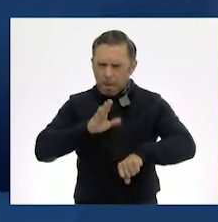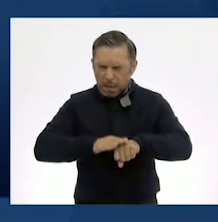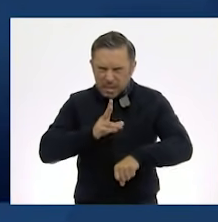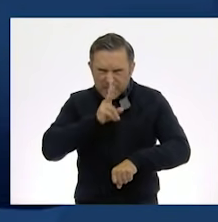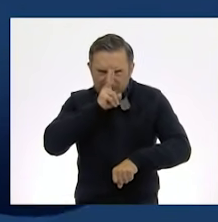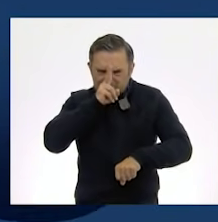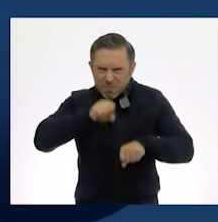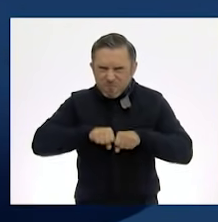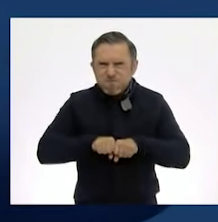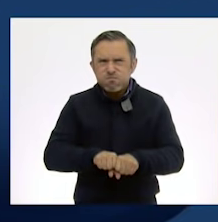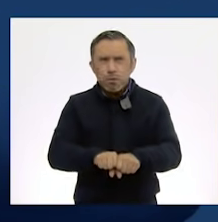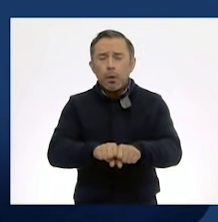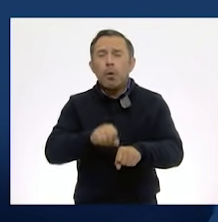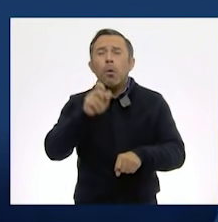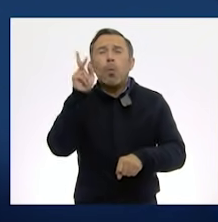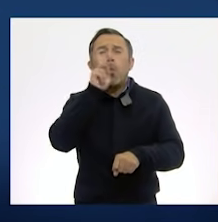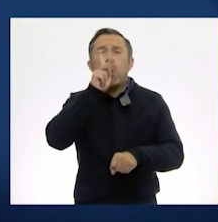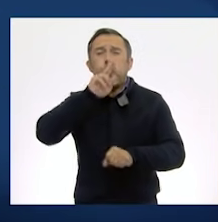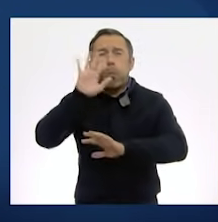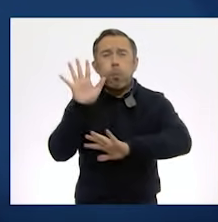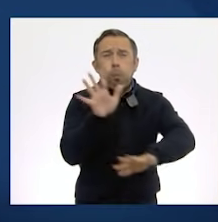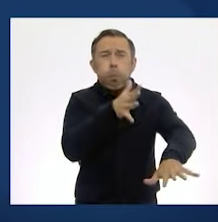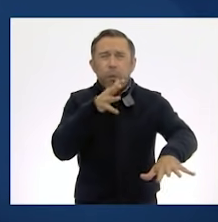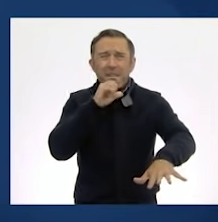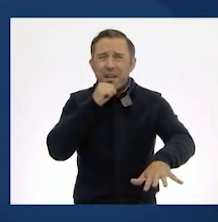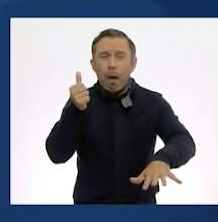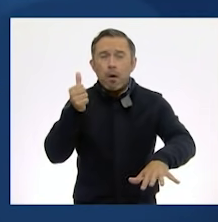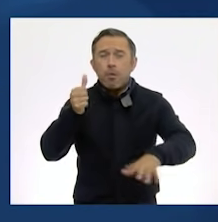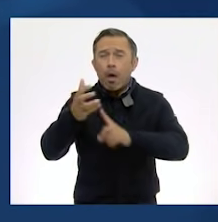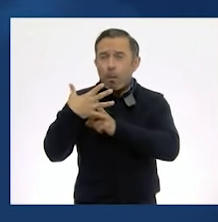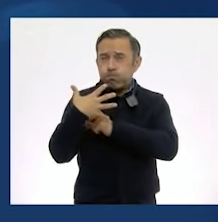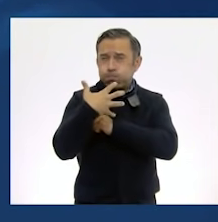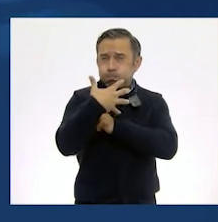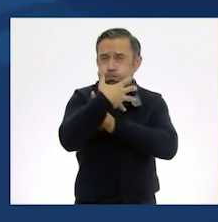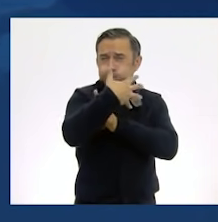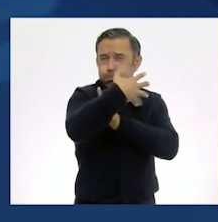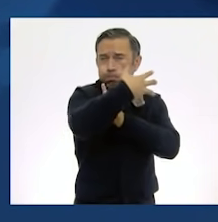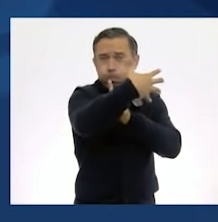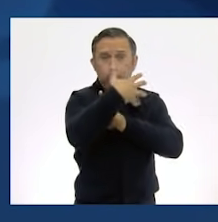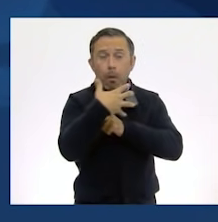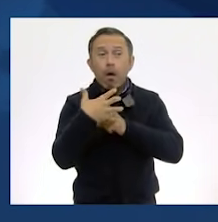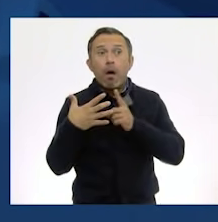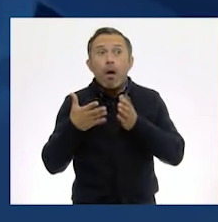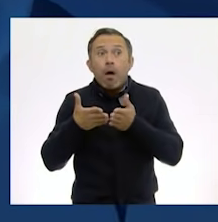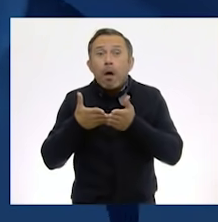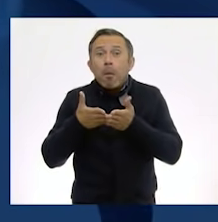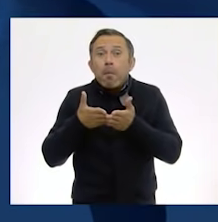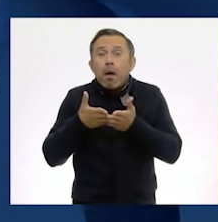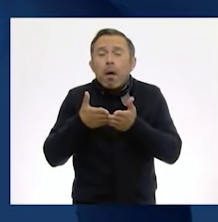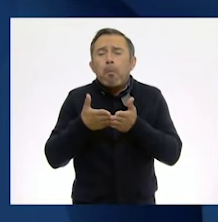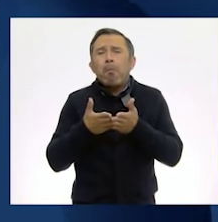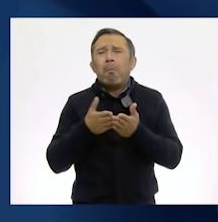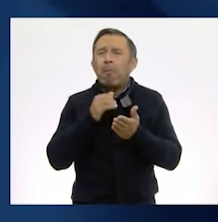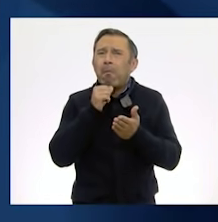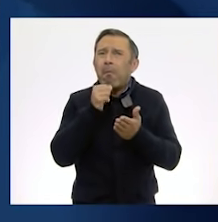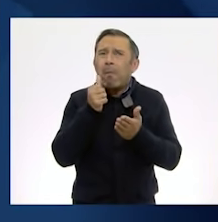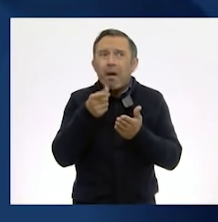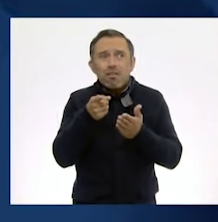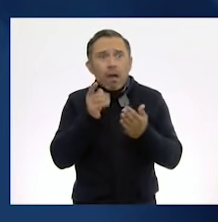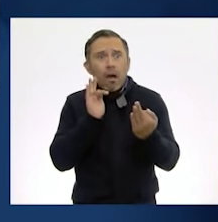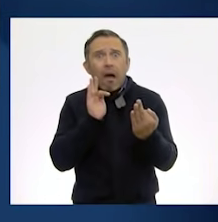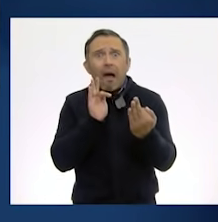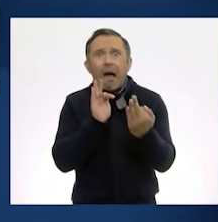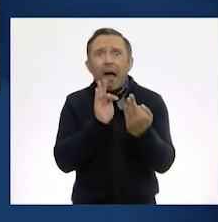Ni una ráfaga de viento hinchaba las velas y la nave apenas podía avanzar para alejarse de aquellos